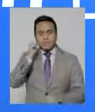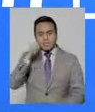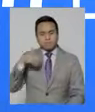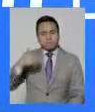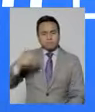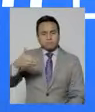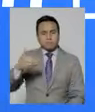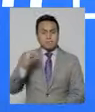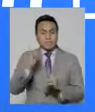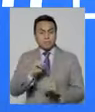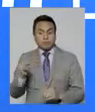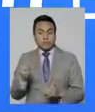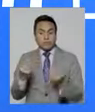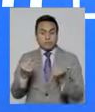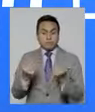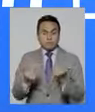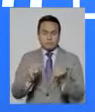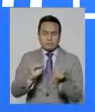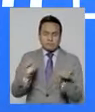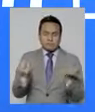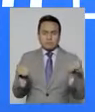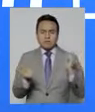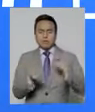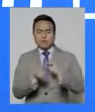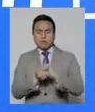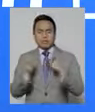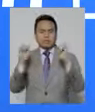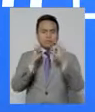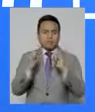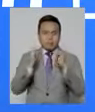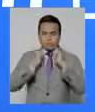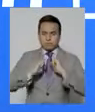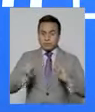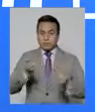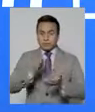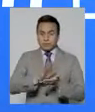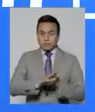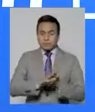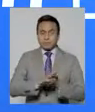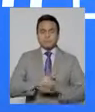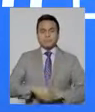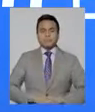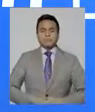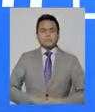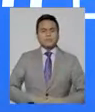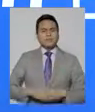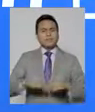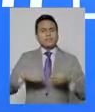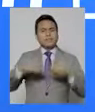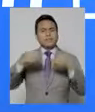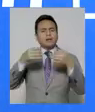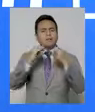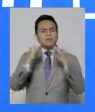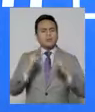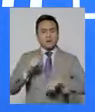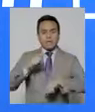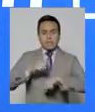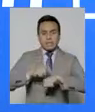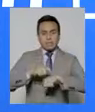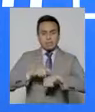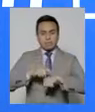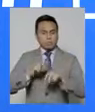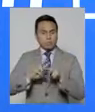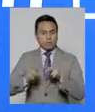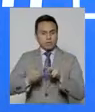si necesitamos aún mejorar más nuestra forma de informar los fallecidos. La forma y el tiempo para